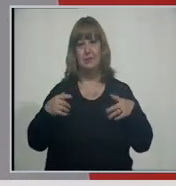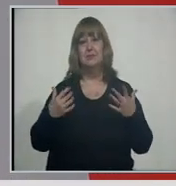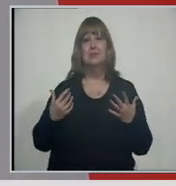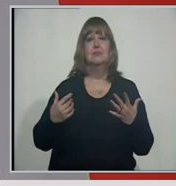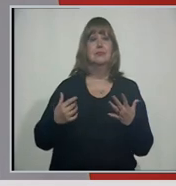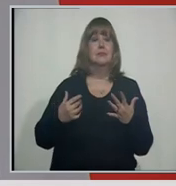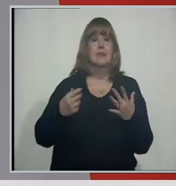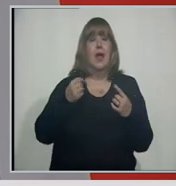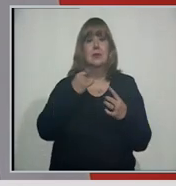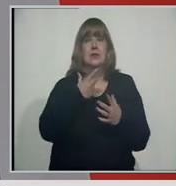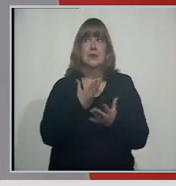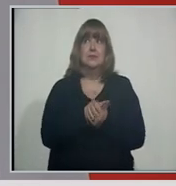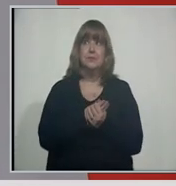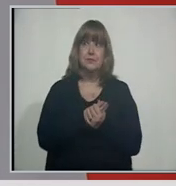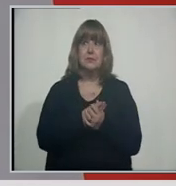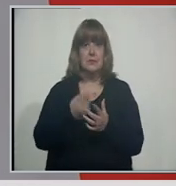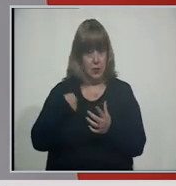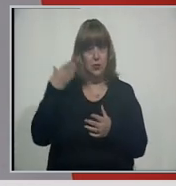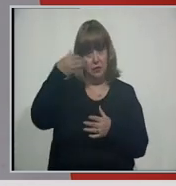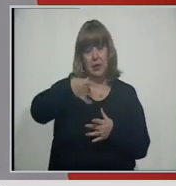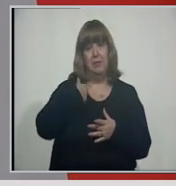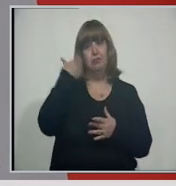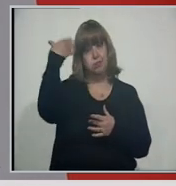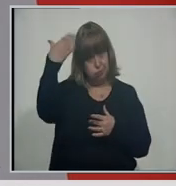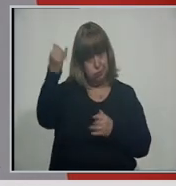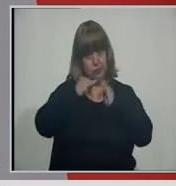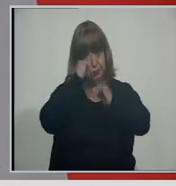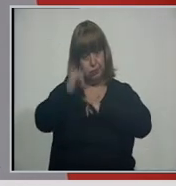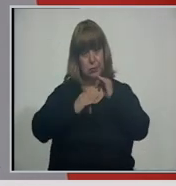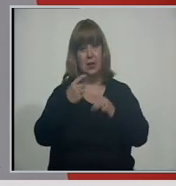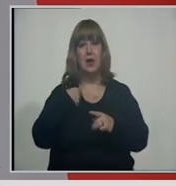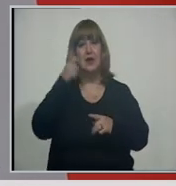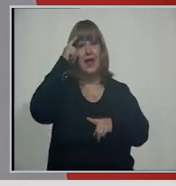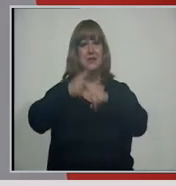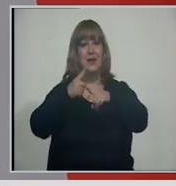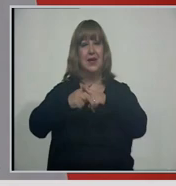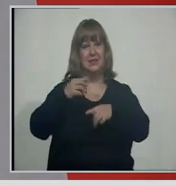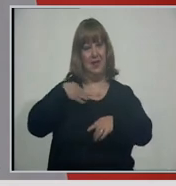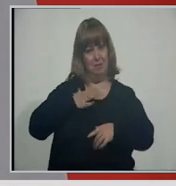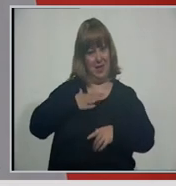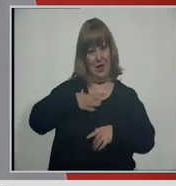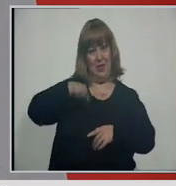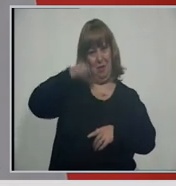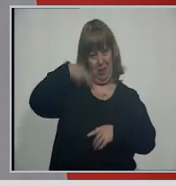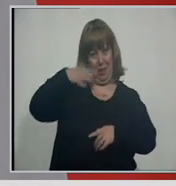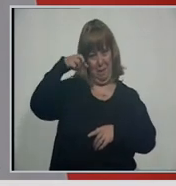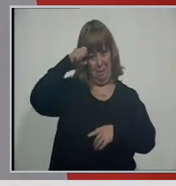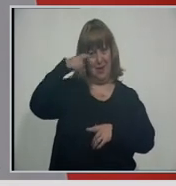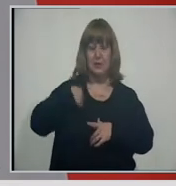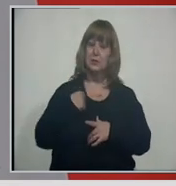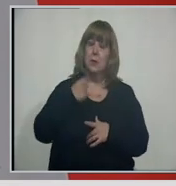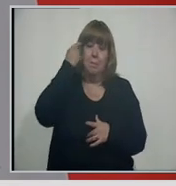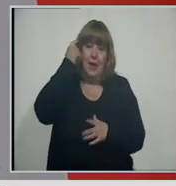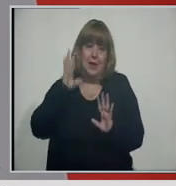y entonces vine a agregar un seminario que tiene que ver con la experiencia de pp y donde creo y lo aclaro mucho